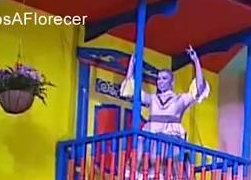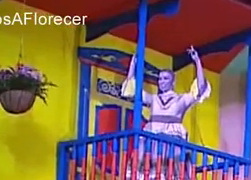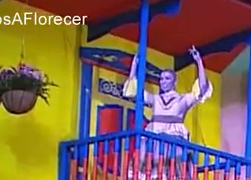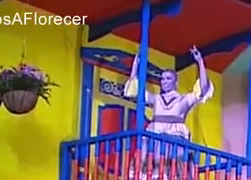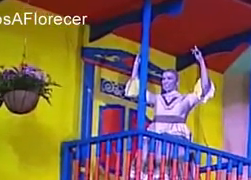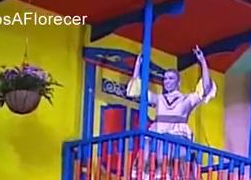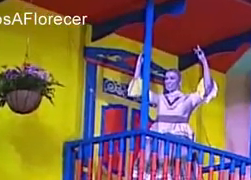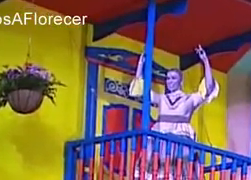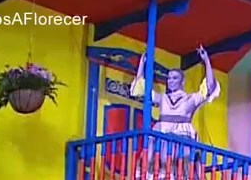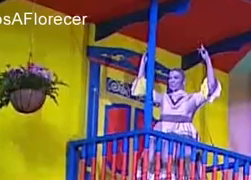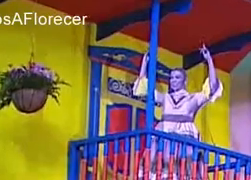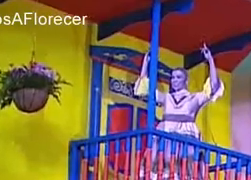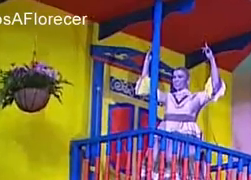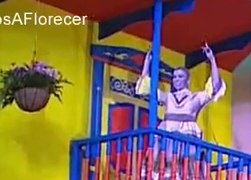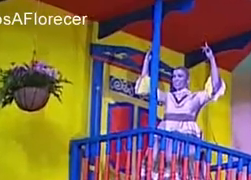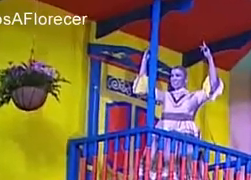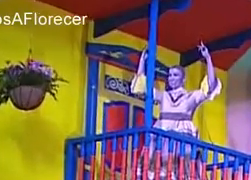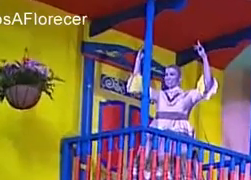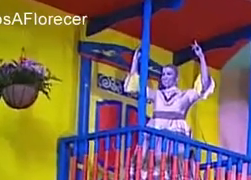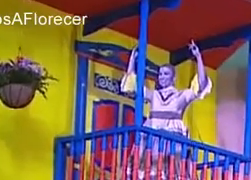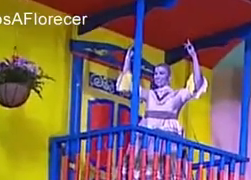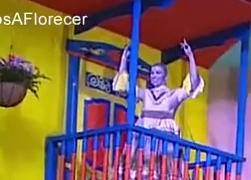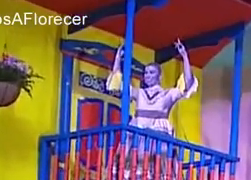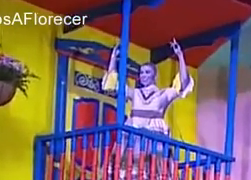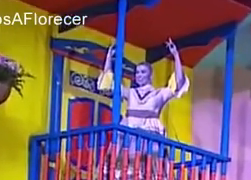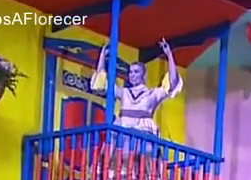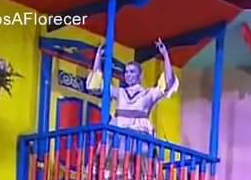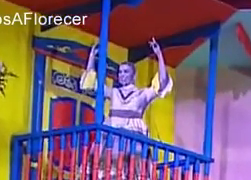el pie forzado es lo que vale la pena